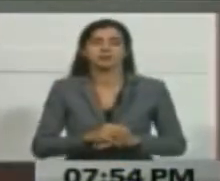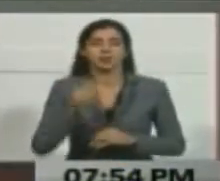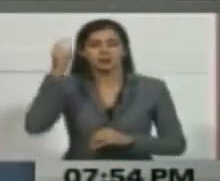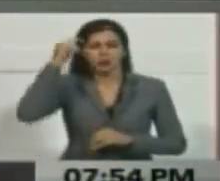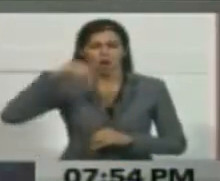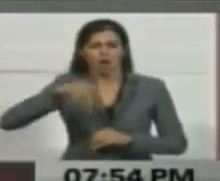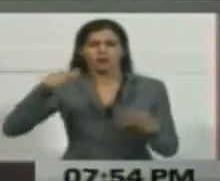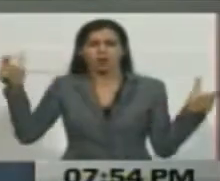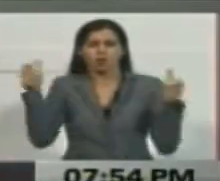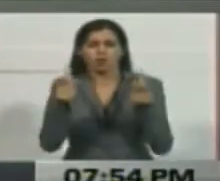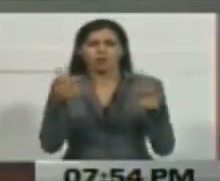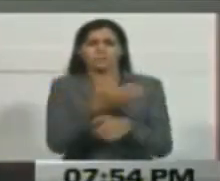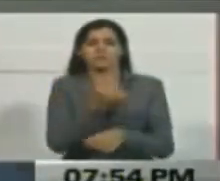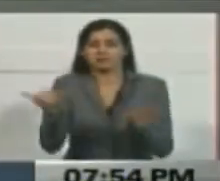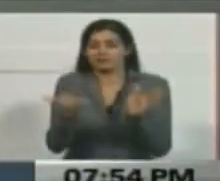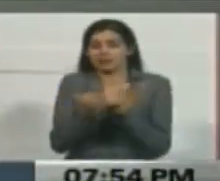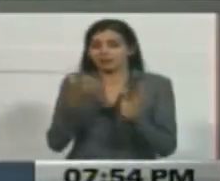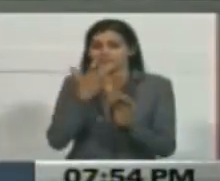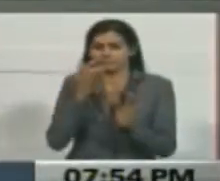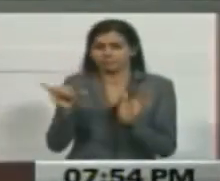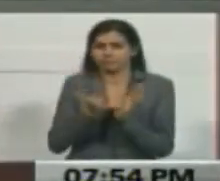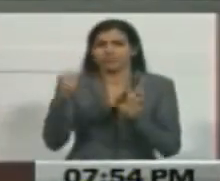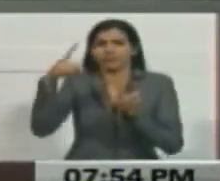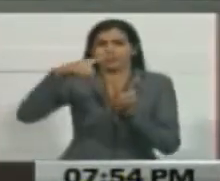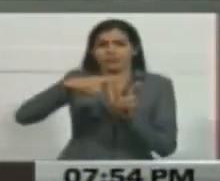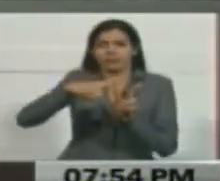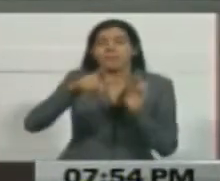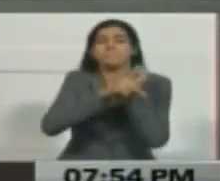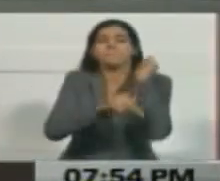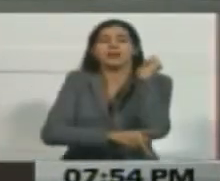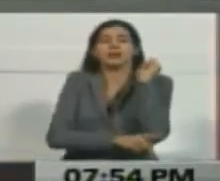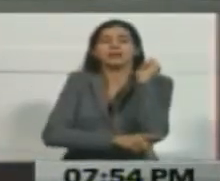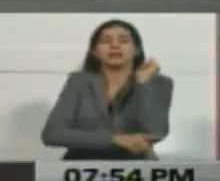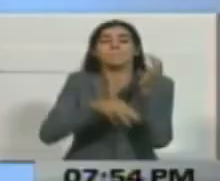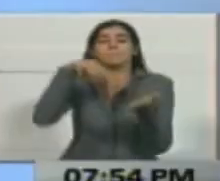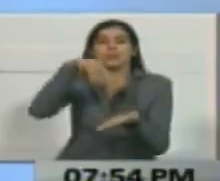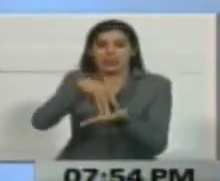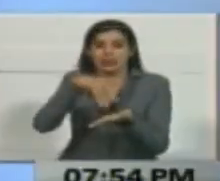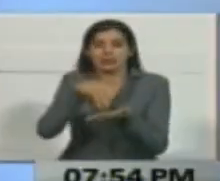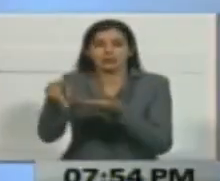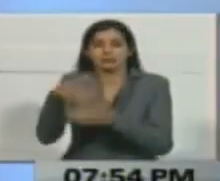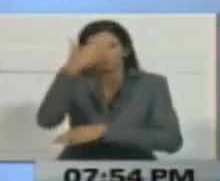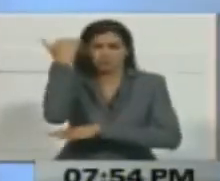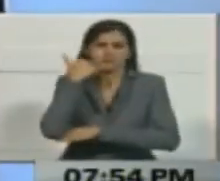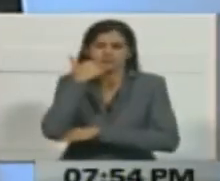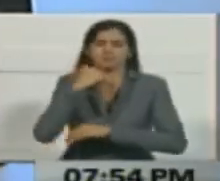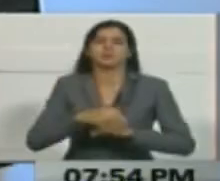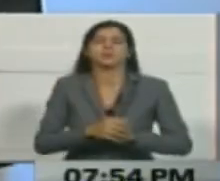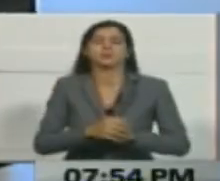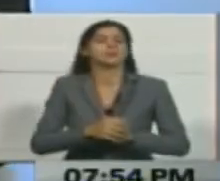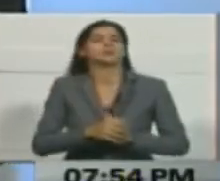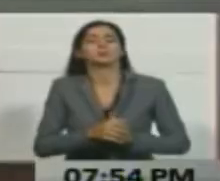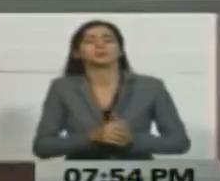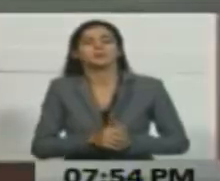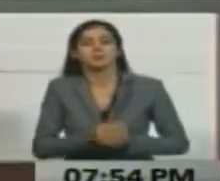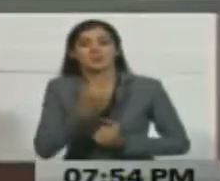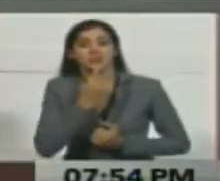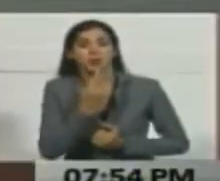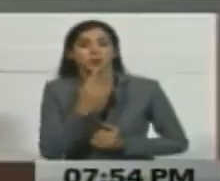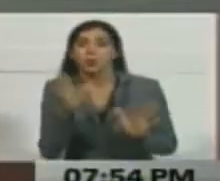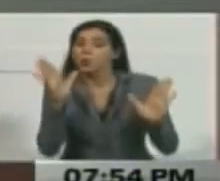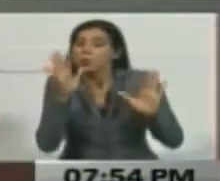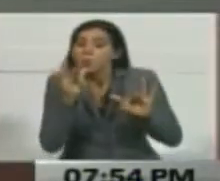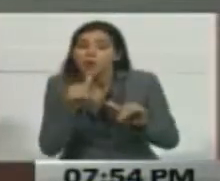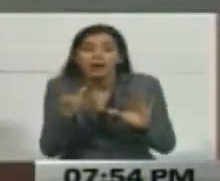galpón cerca de BTV, por cierto, Parque Miranda, dijo durante dicho acto, insistimos, que si no hay